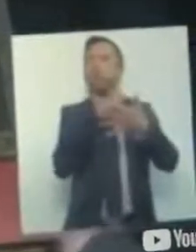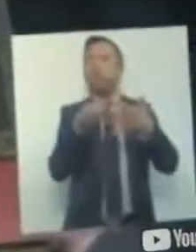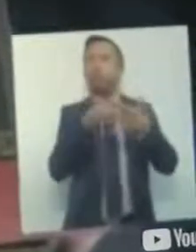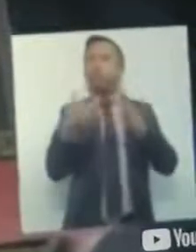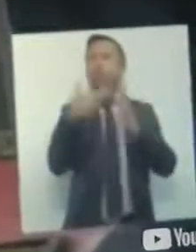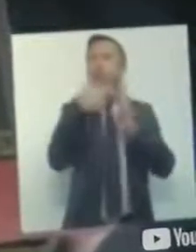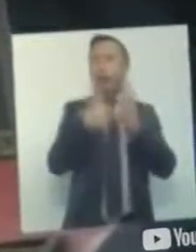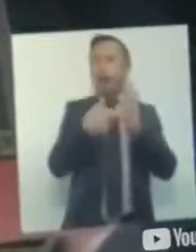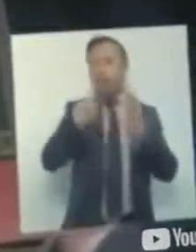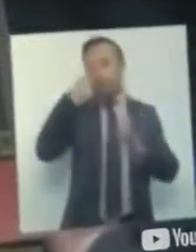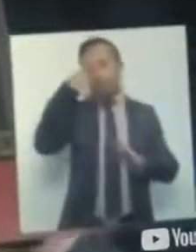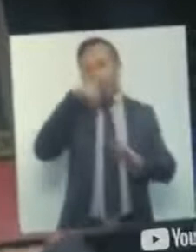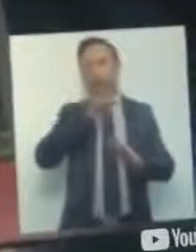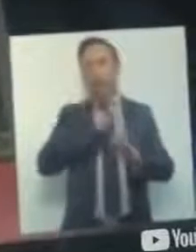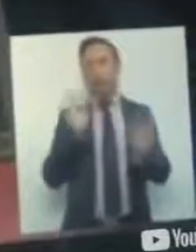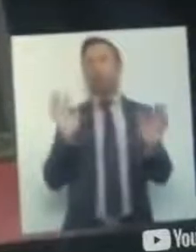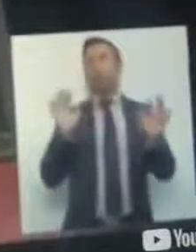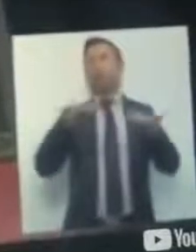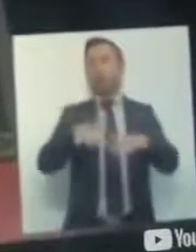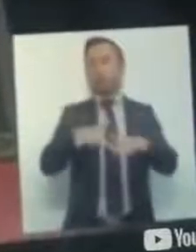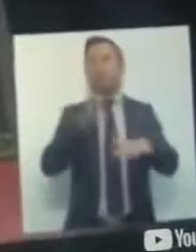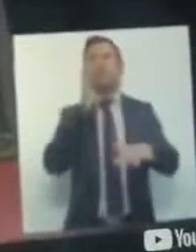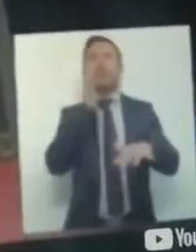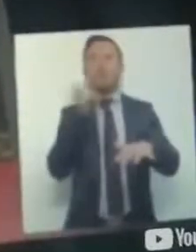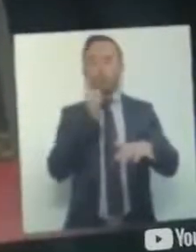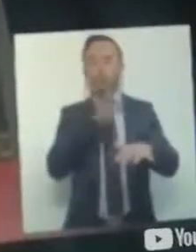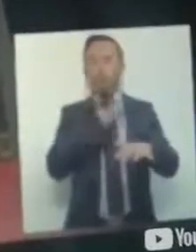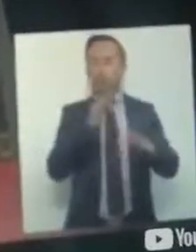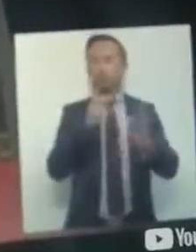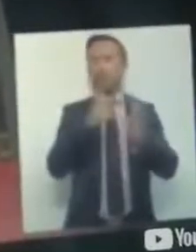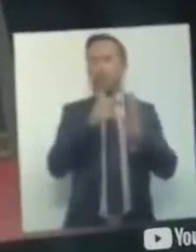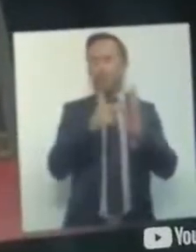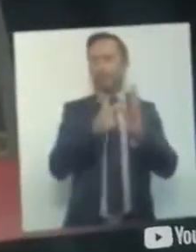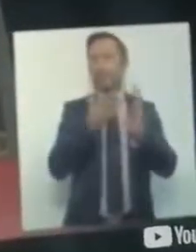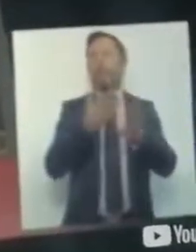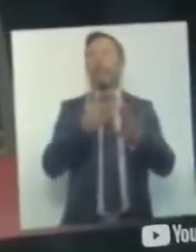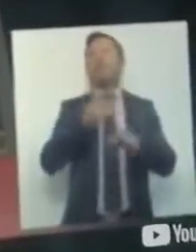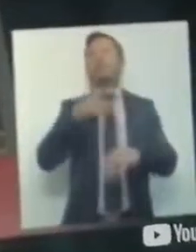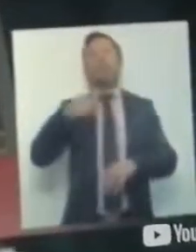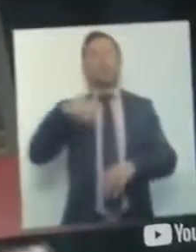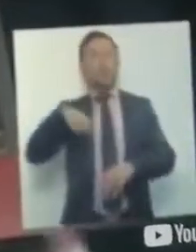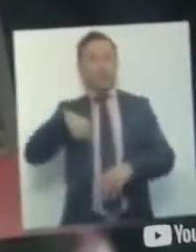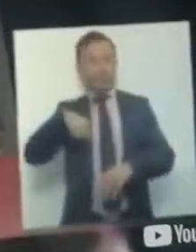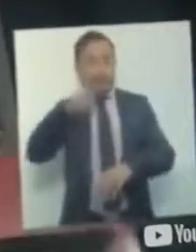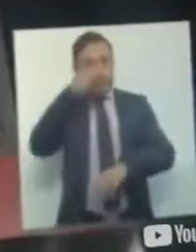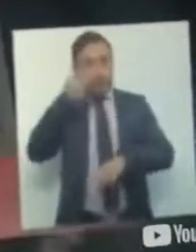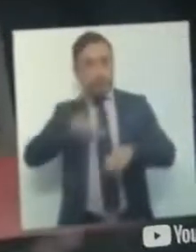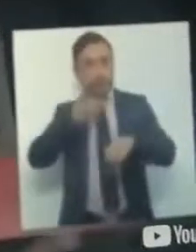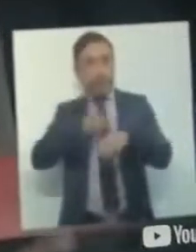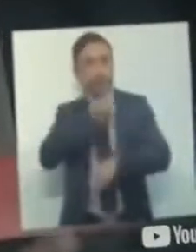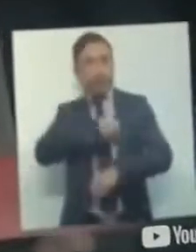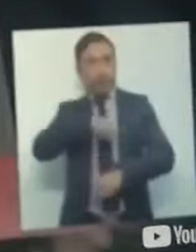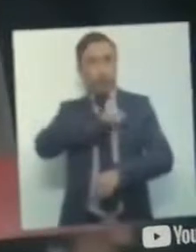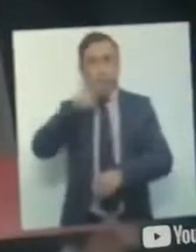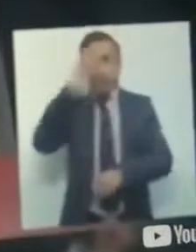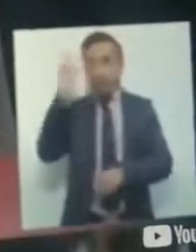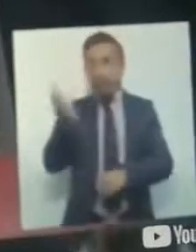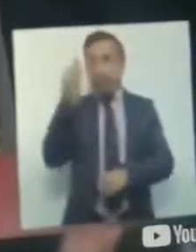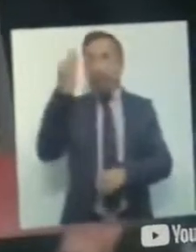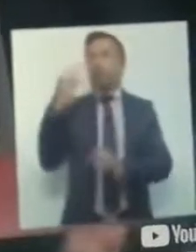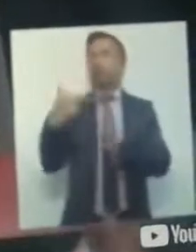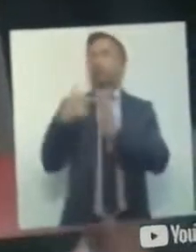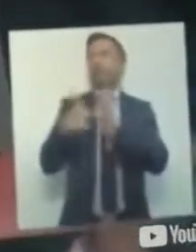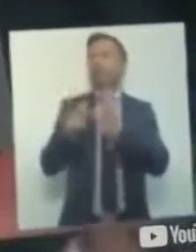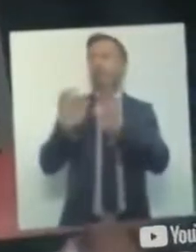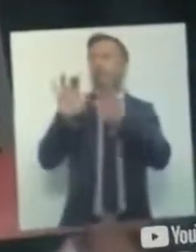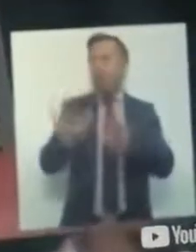la actividad correspondiente y en base al lineamiento emitido por esta Secretaría de Salud Federal sobre el